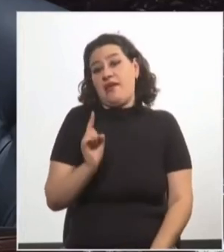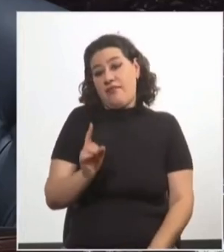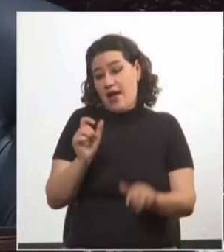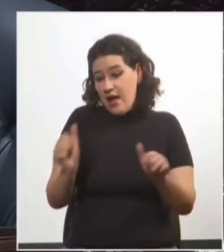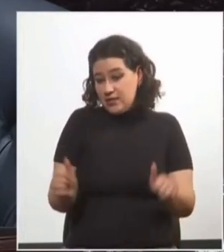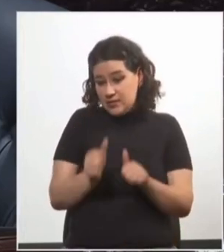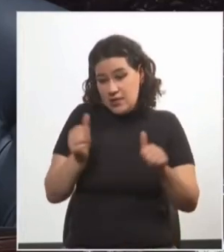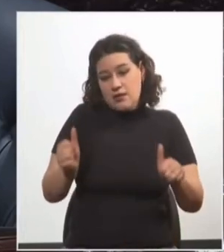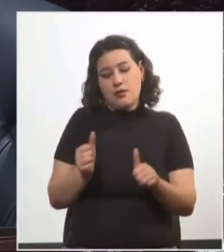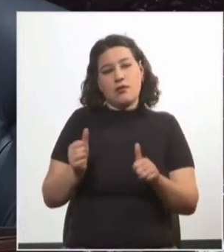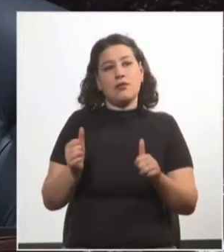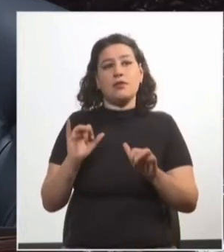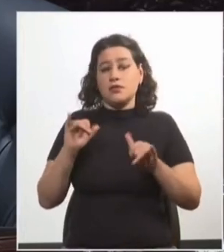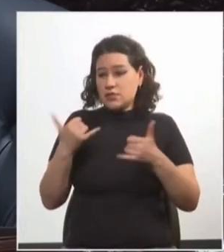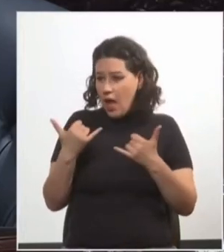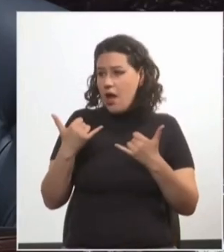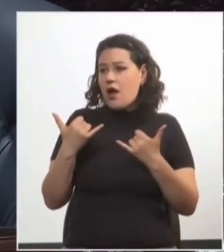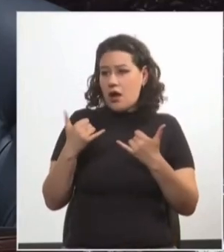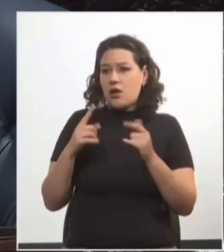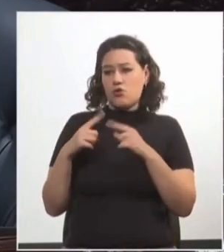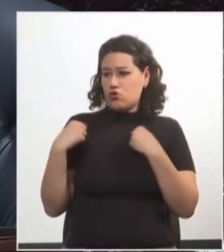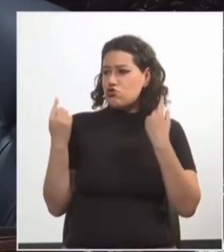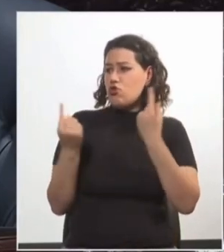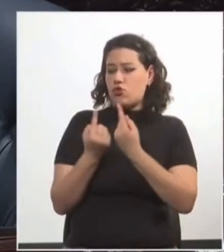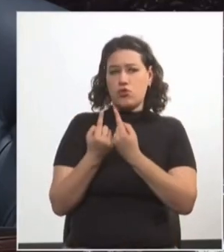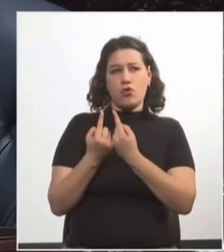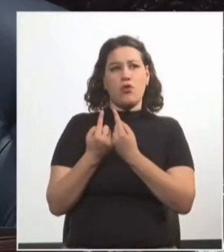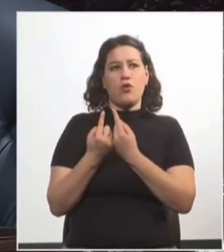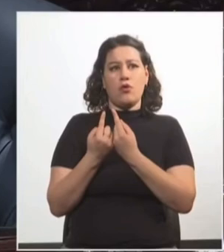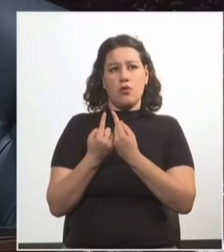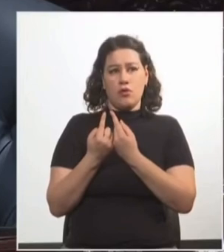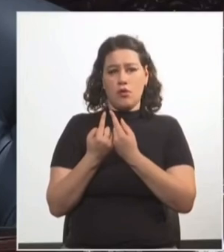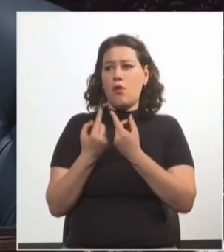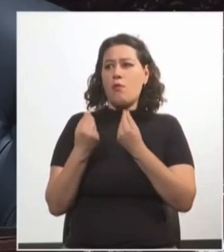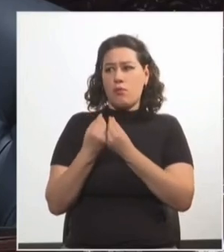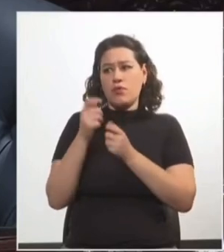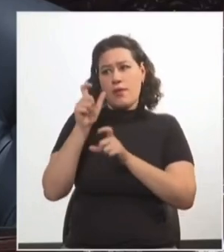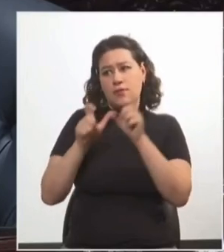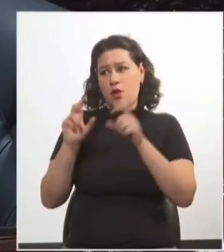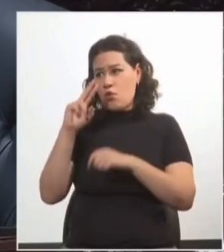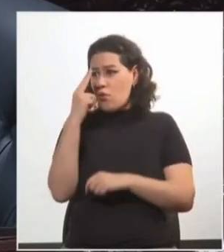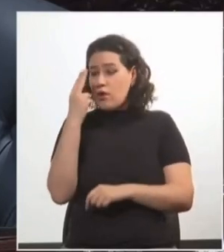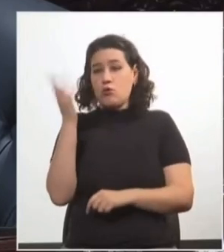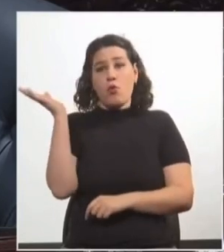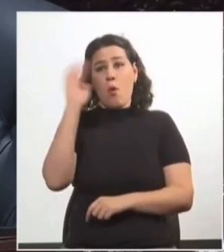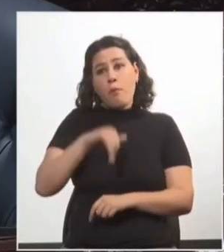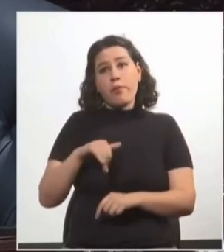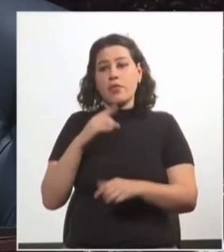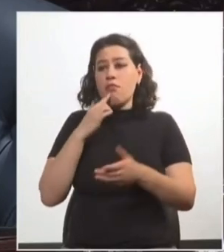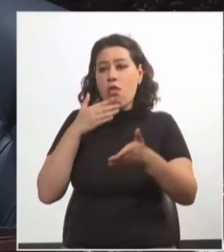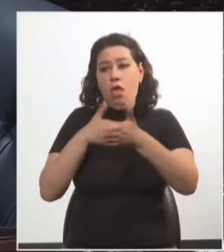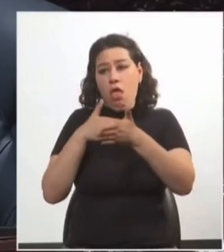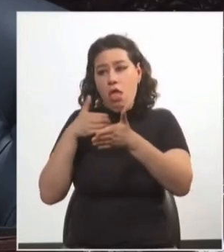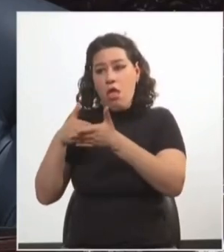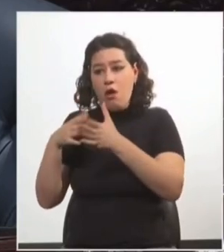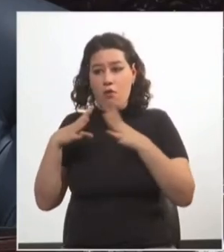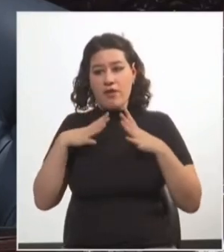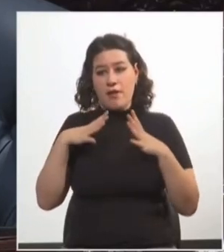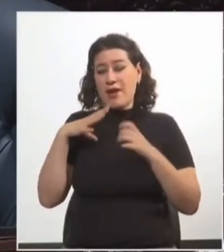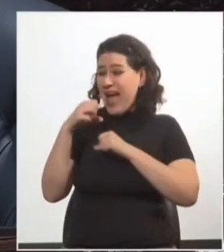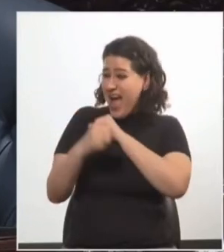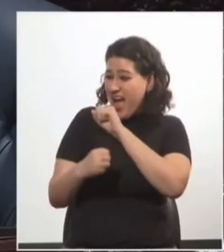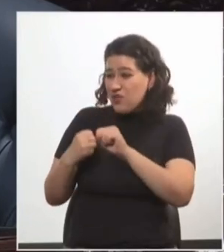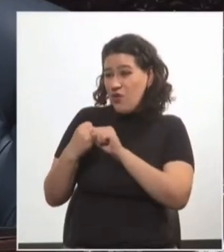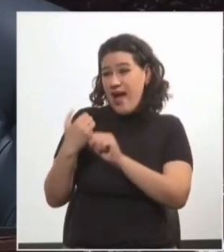un conjunto muy importante de compatriotas que no iban a poder jubilarse porque las décadas